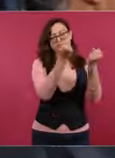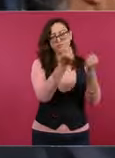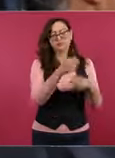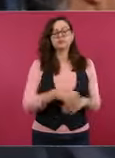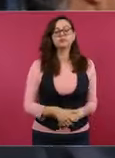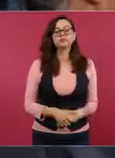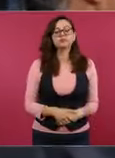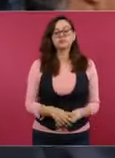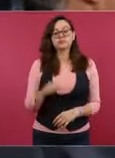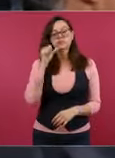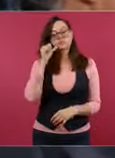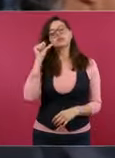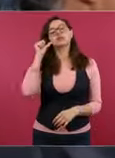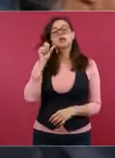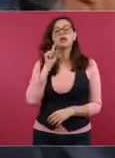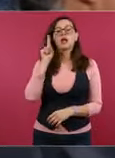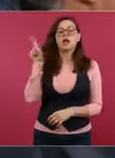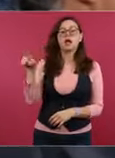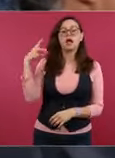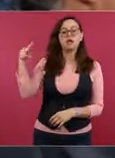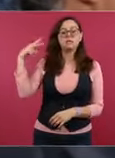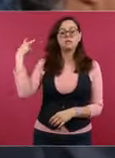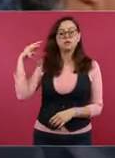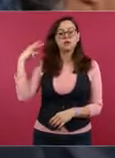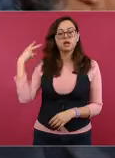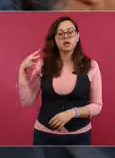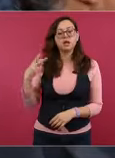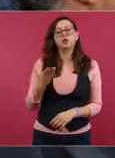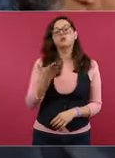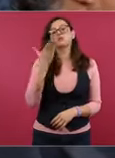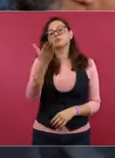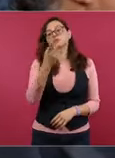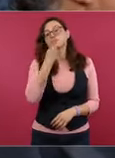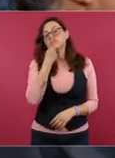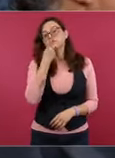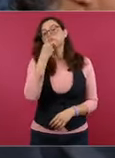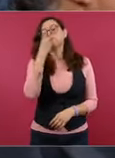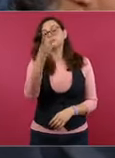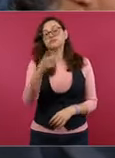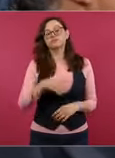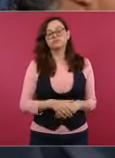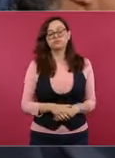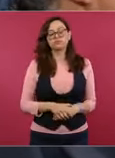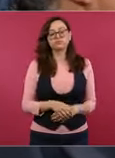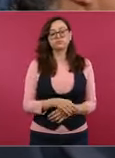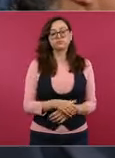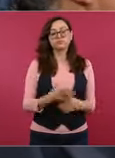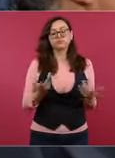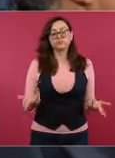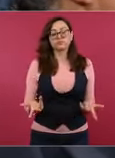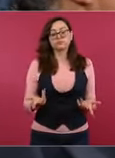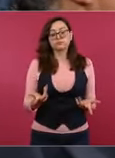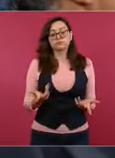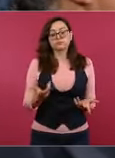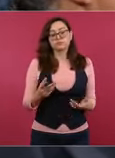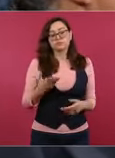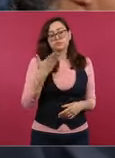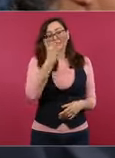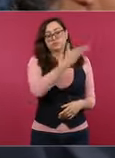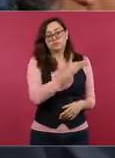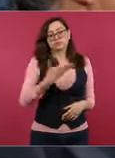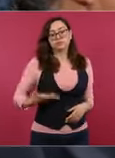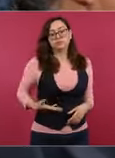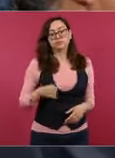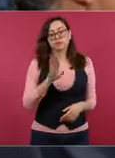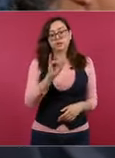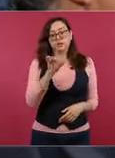Veracruz, usted mencionó que le había pedido al presidente Joe Biden modificar la frase «Pobre México, tan lejos de Dios y tan cerca de Estados